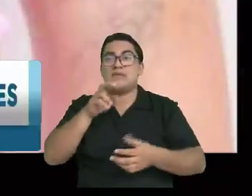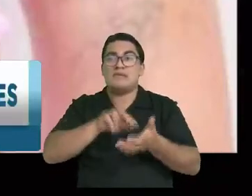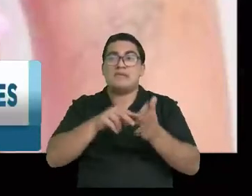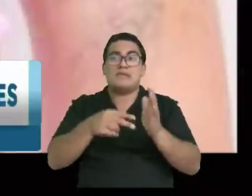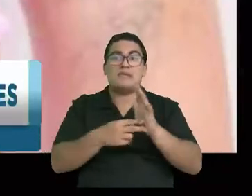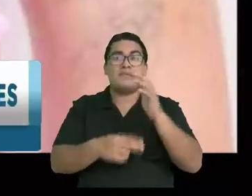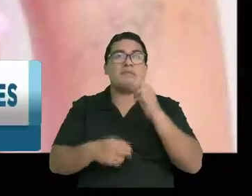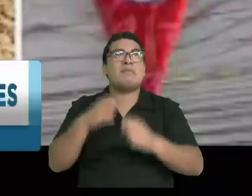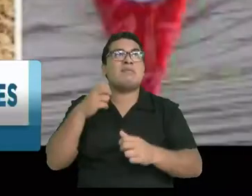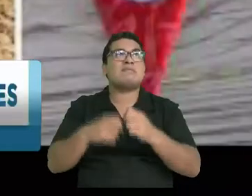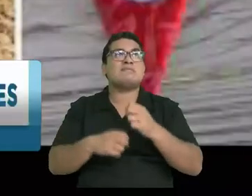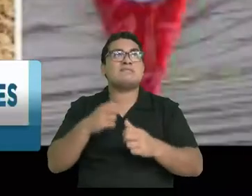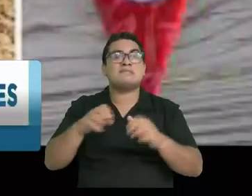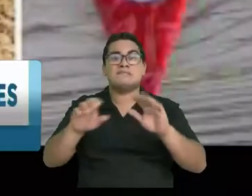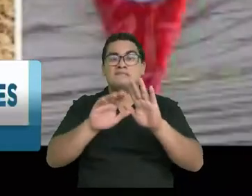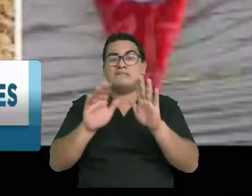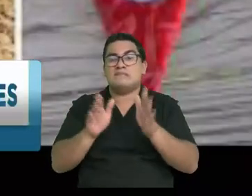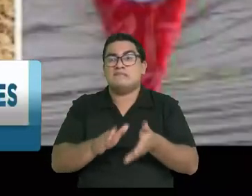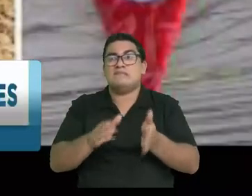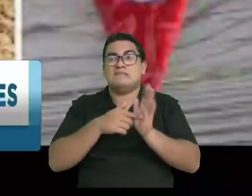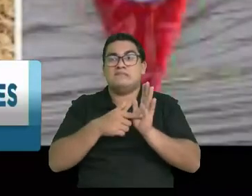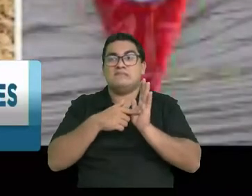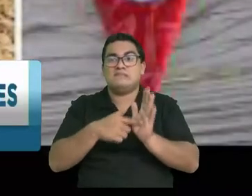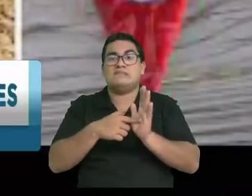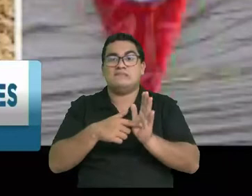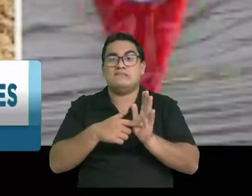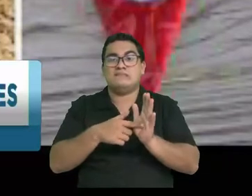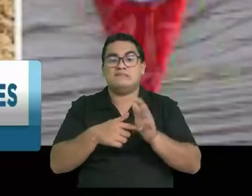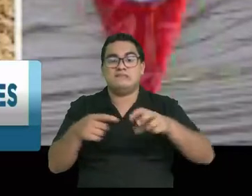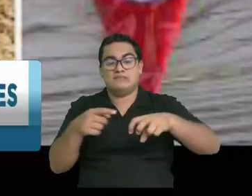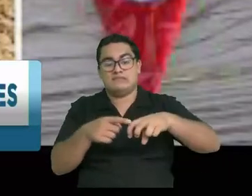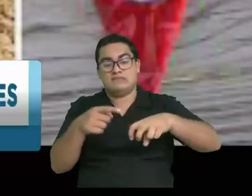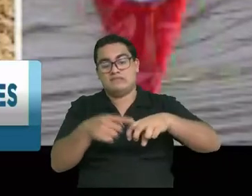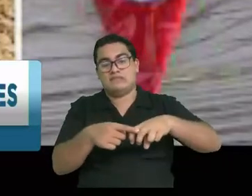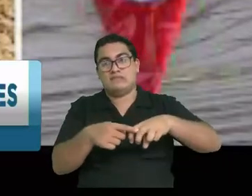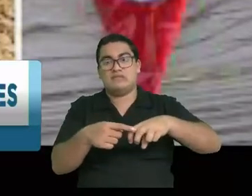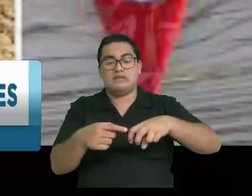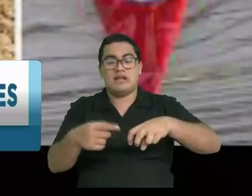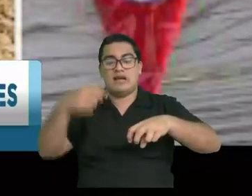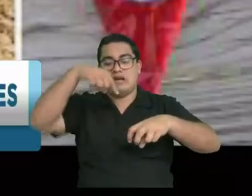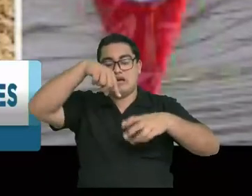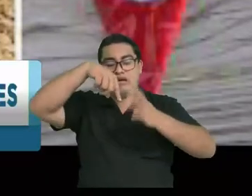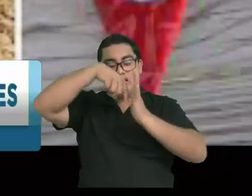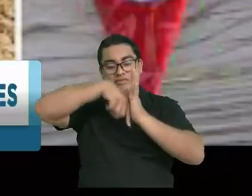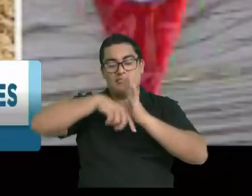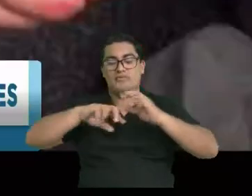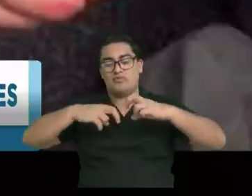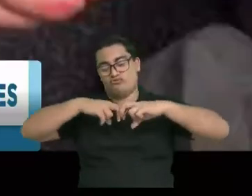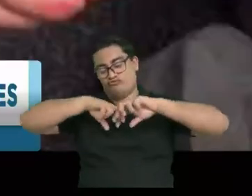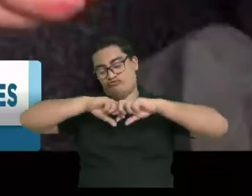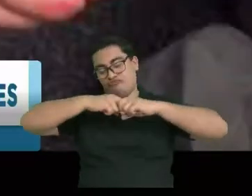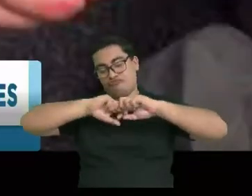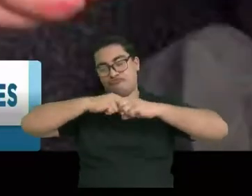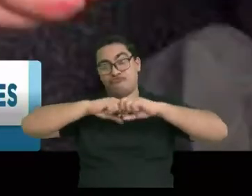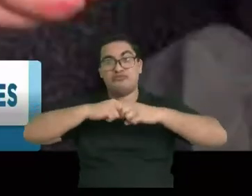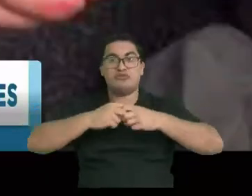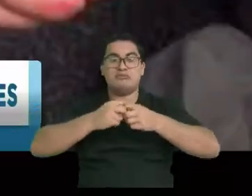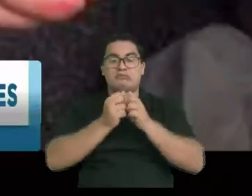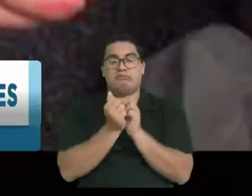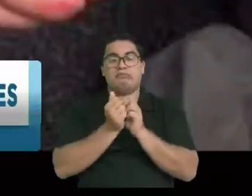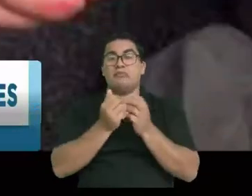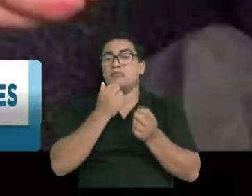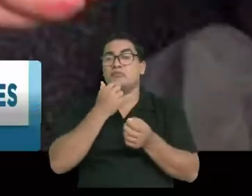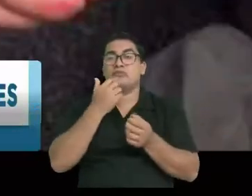más frecuentemente se inflaman. En el caso de la rodilla, como te decía, la parte interna de la rodilla, porque el cóndilo